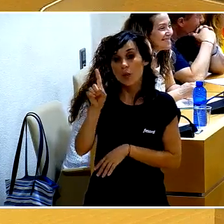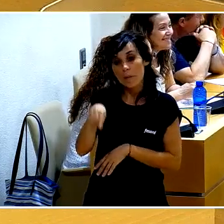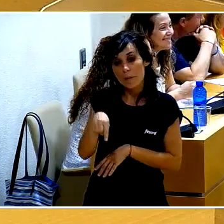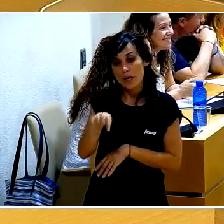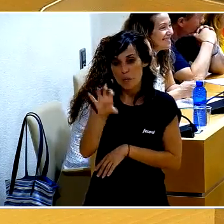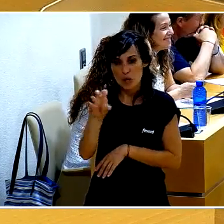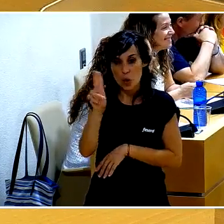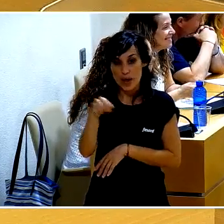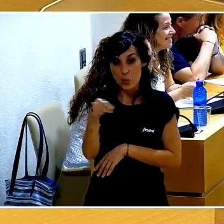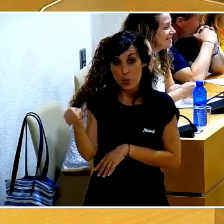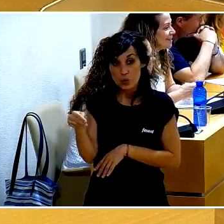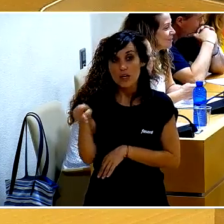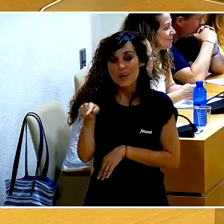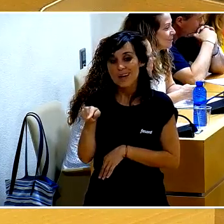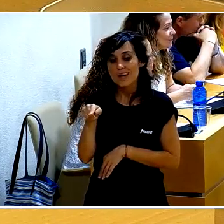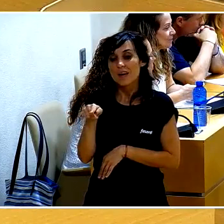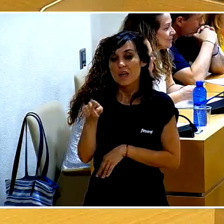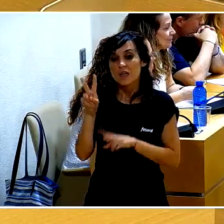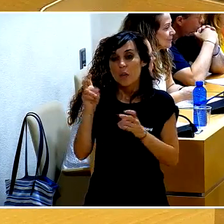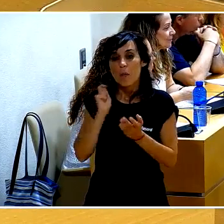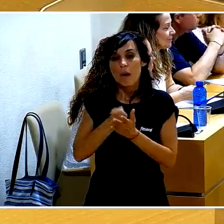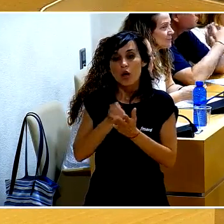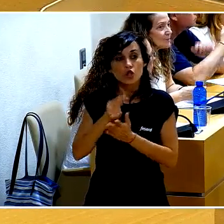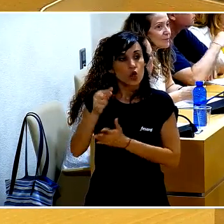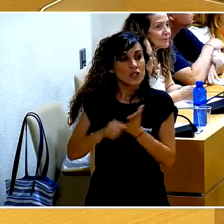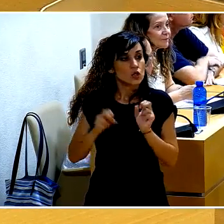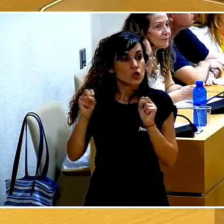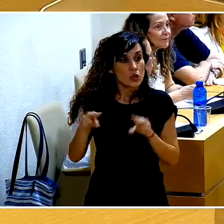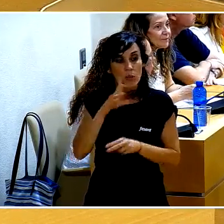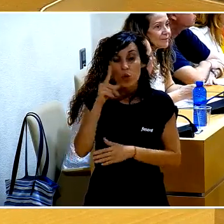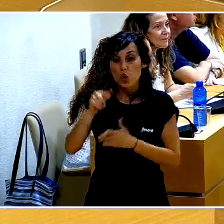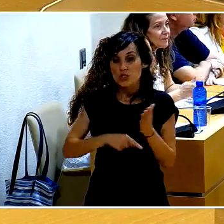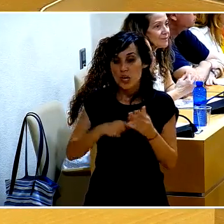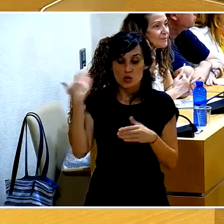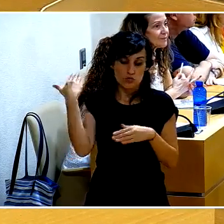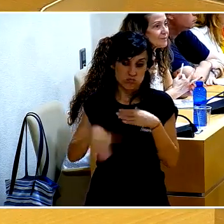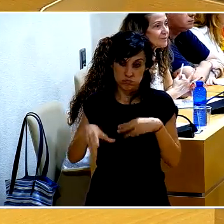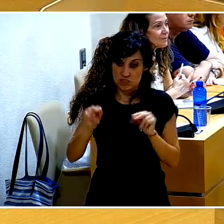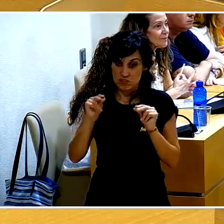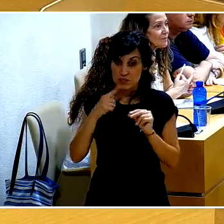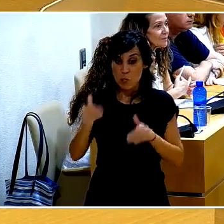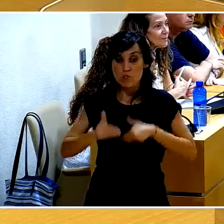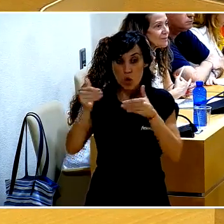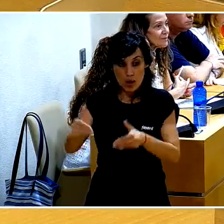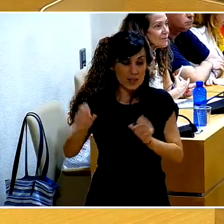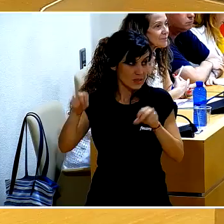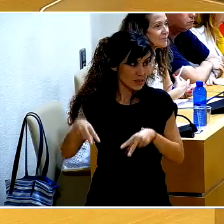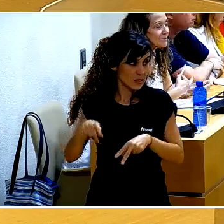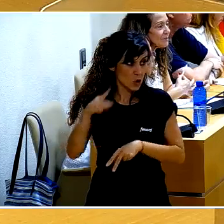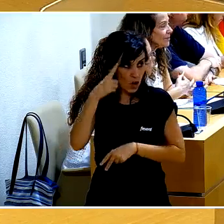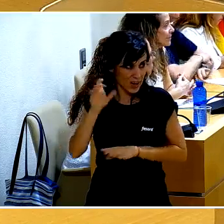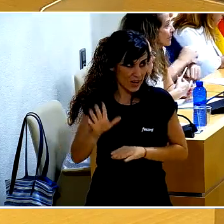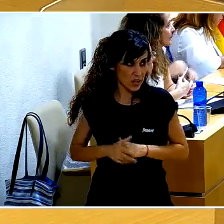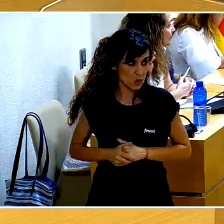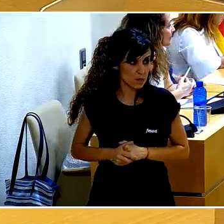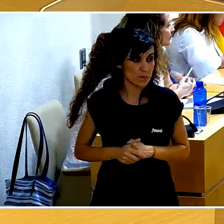que corresponden a unos pagos sin contrato, porque hay un contrato vencido que no se ha prorrogado. Eso creo que es así, al